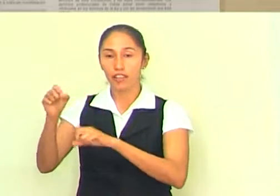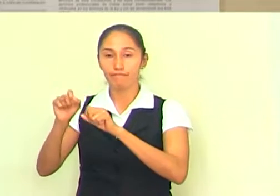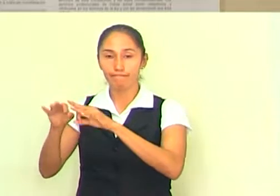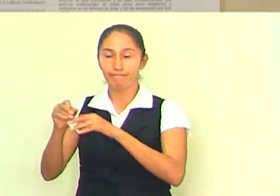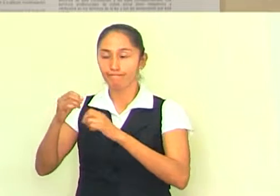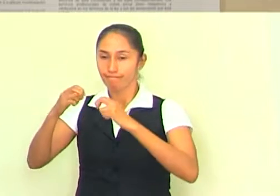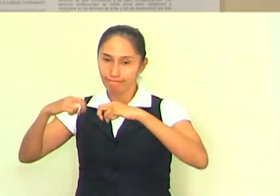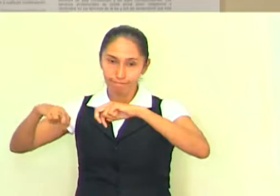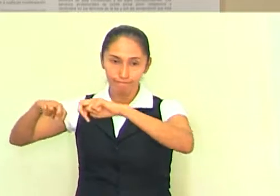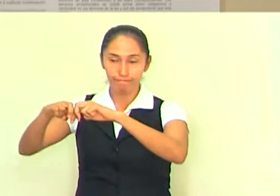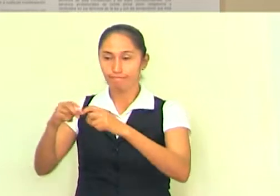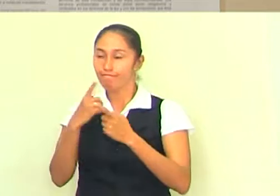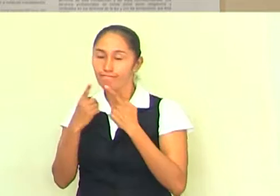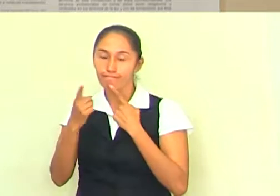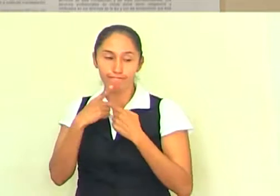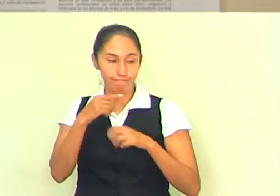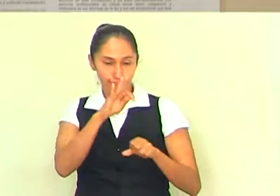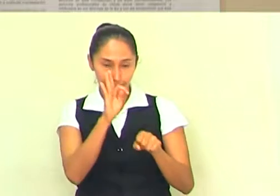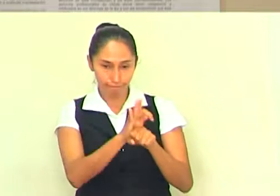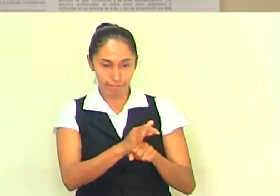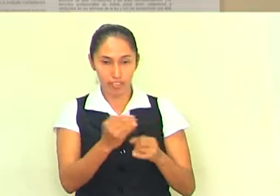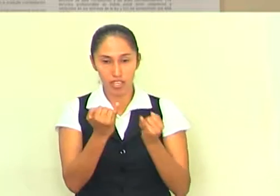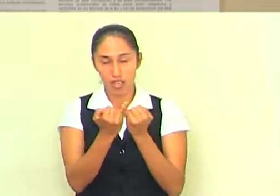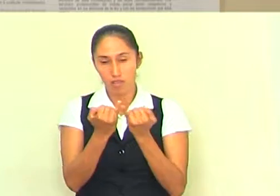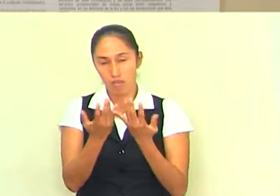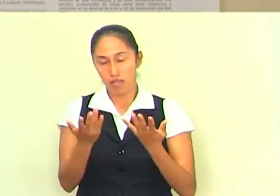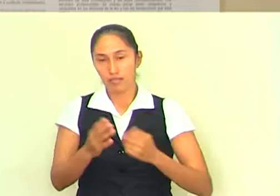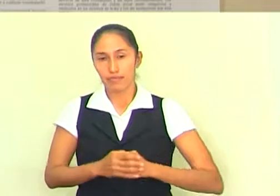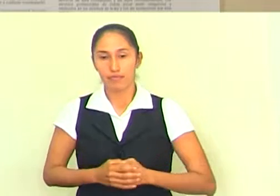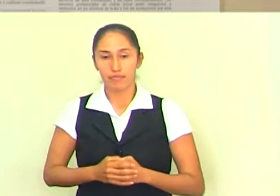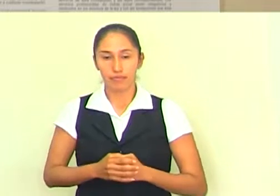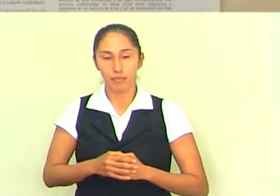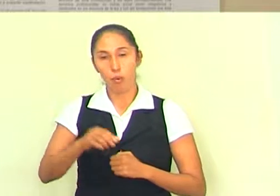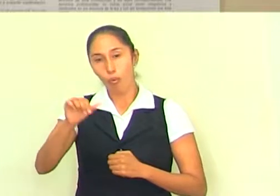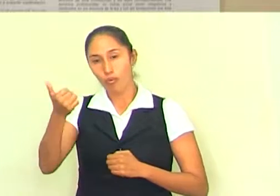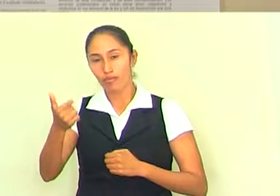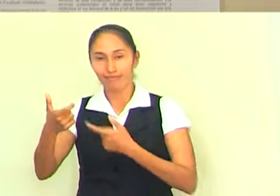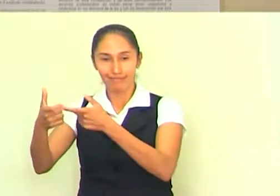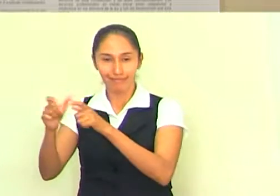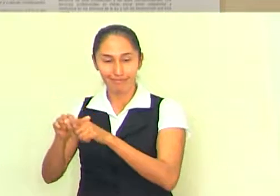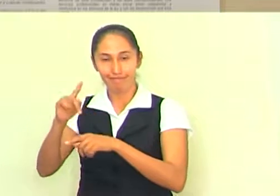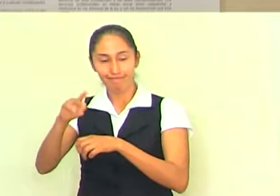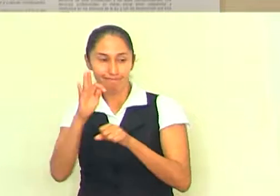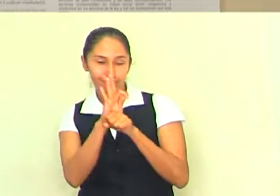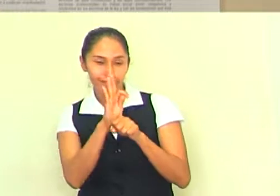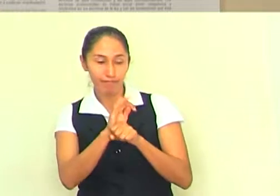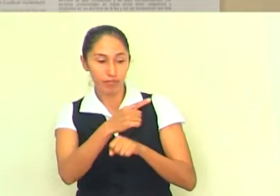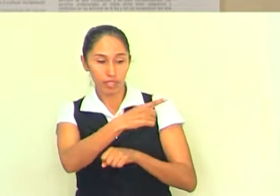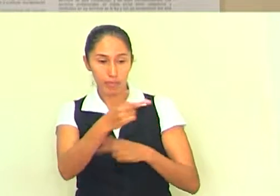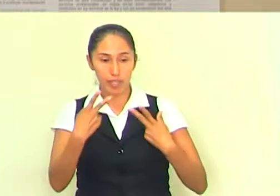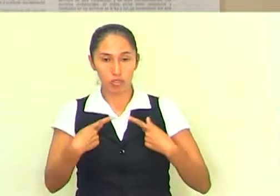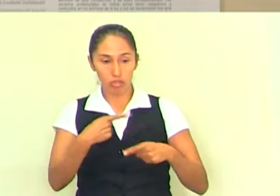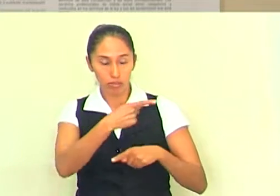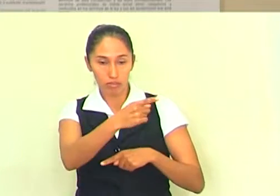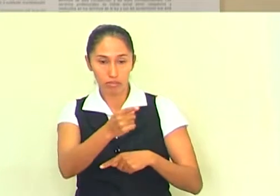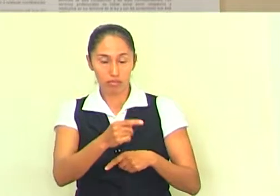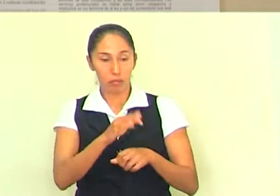la Corte Interamericana de Derechos Humanos también, así como la importancia que